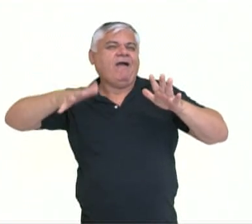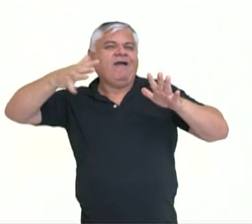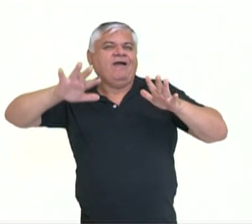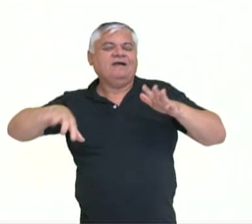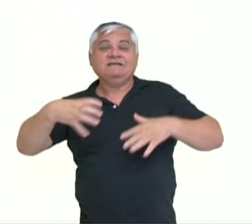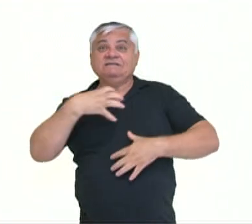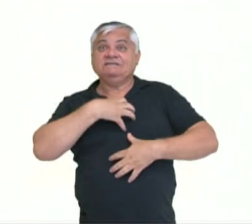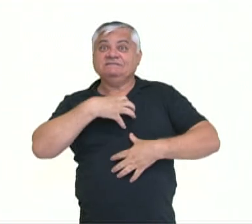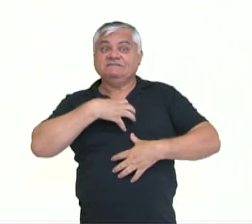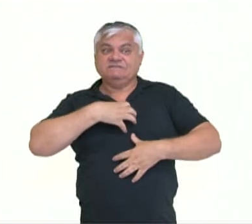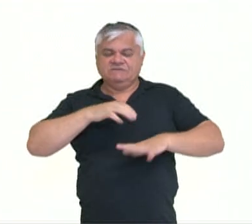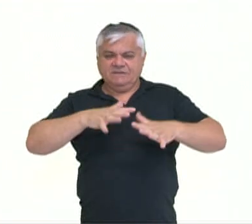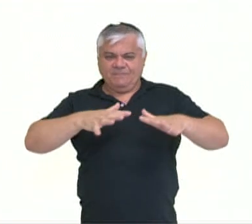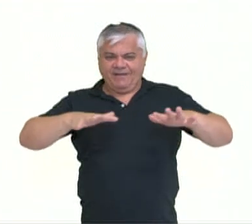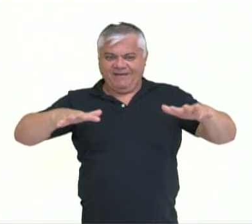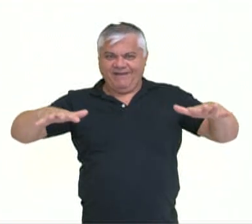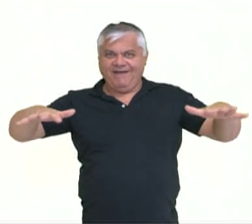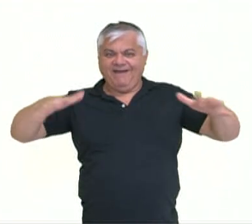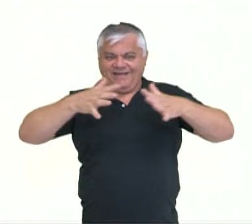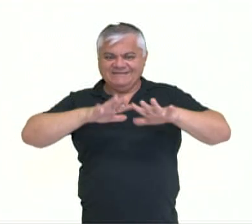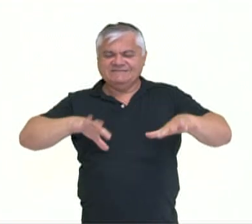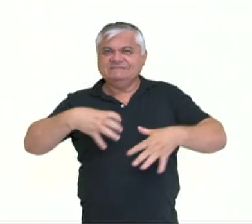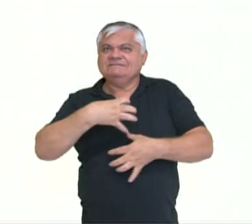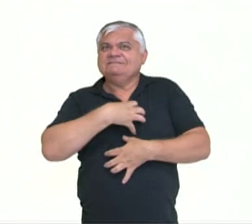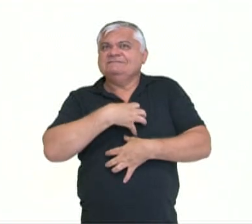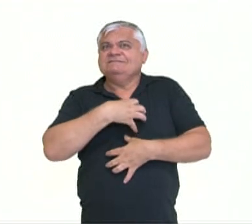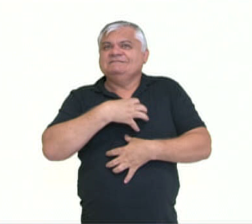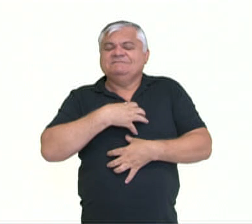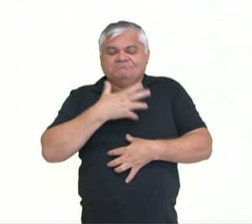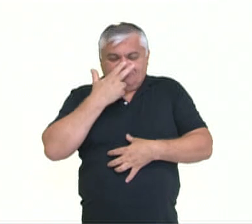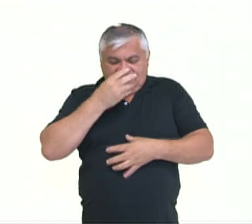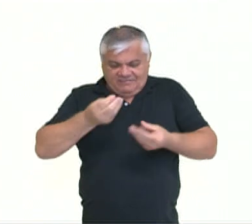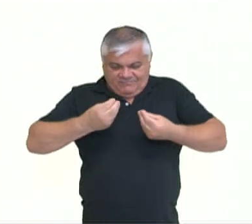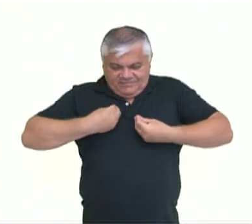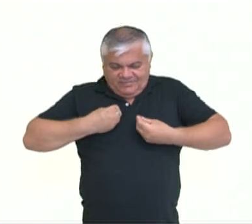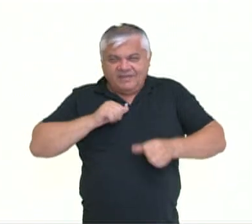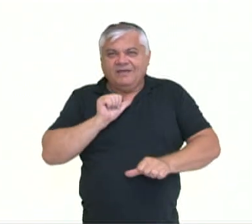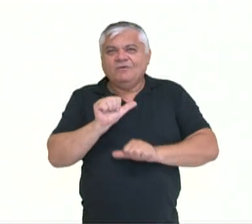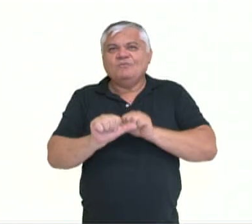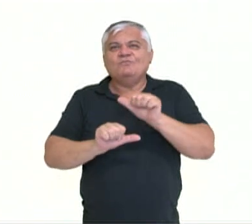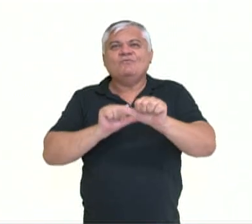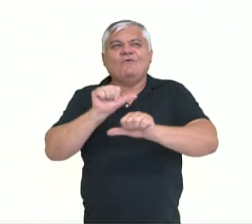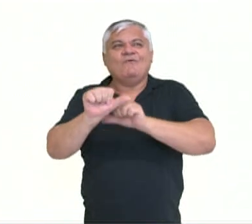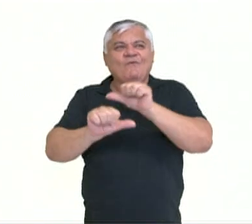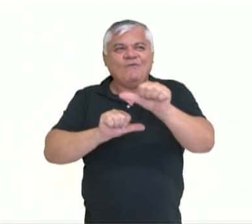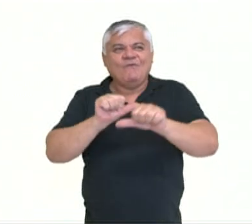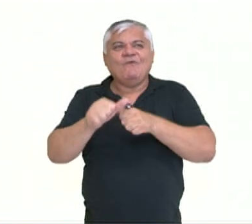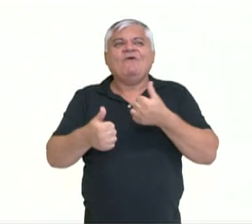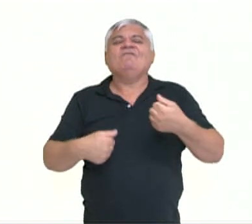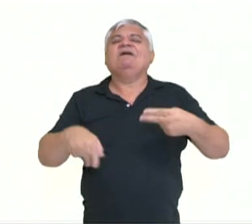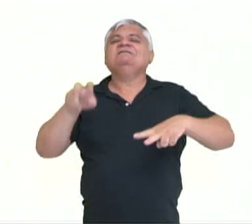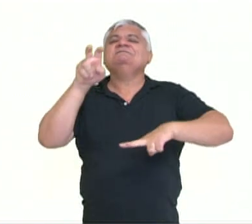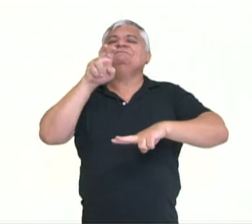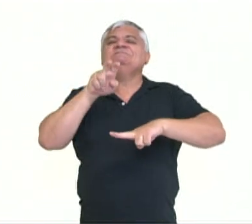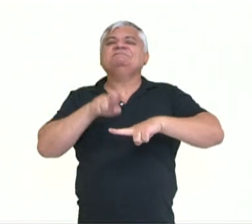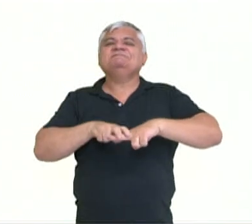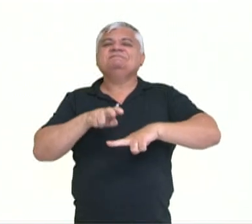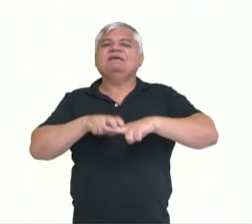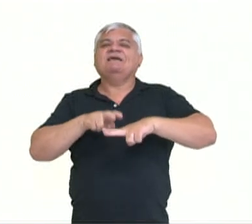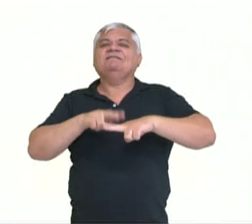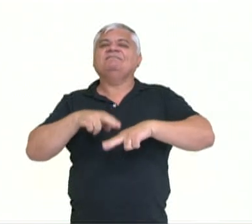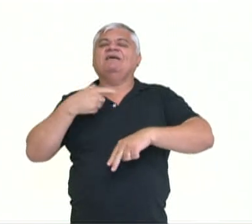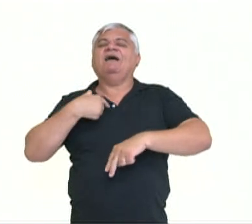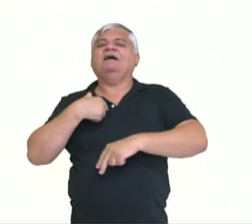vibración del mar. Empezar a sentirse renovado, energizado. Es sentarse en la arena y